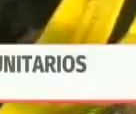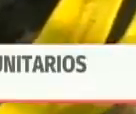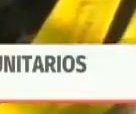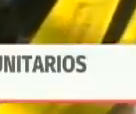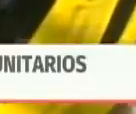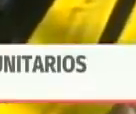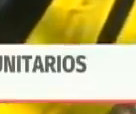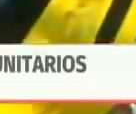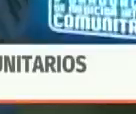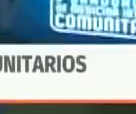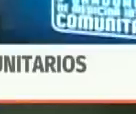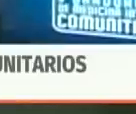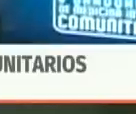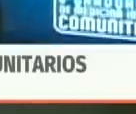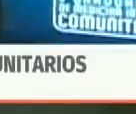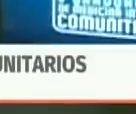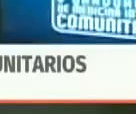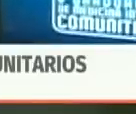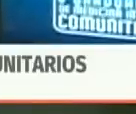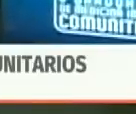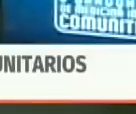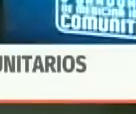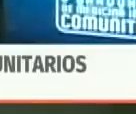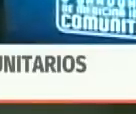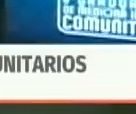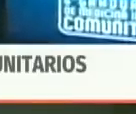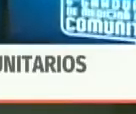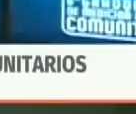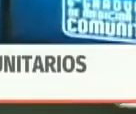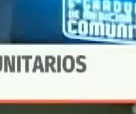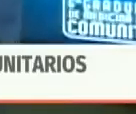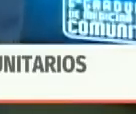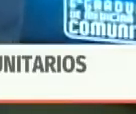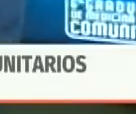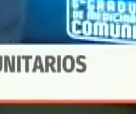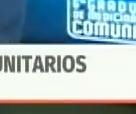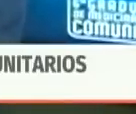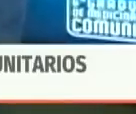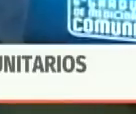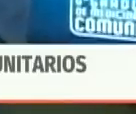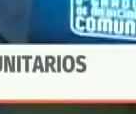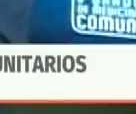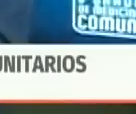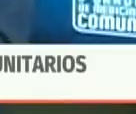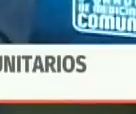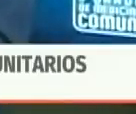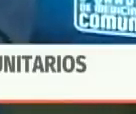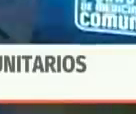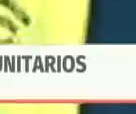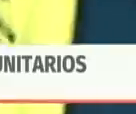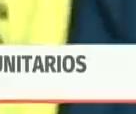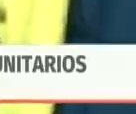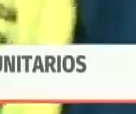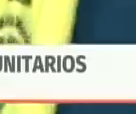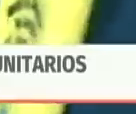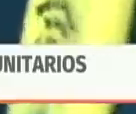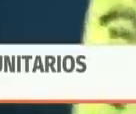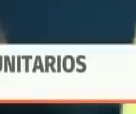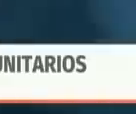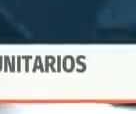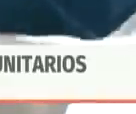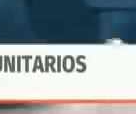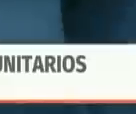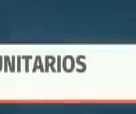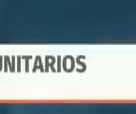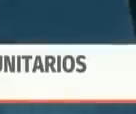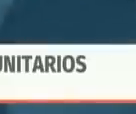Nuestra nación está de puertas abiertas para la hermandad y la solidaridad, y es que a través del ALBA ha impulsado la creación de la Escuela Latinoamericana